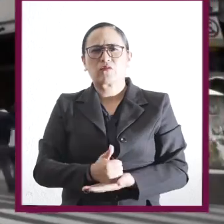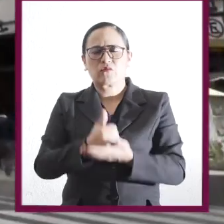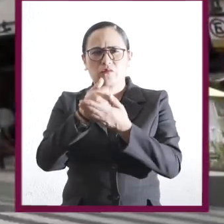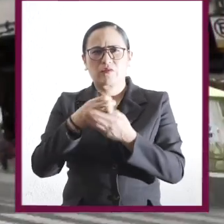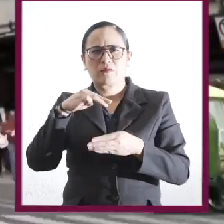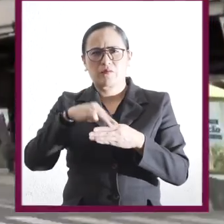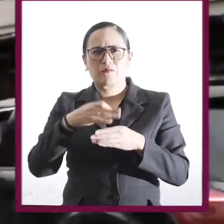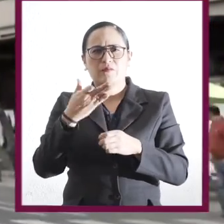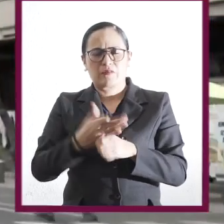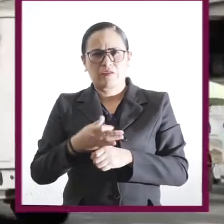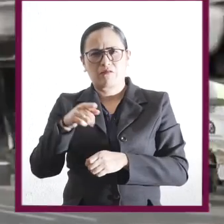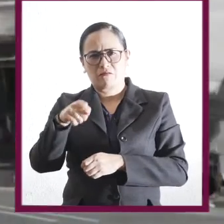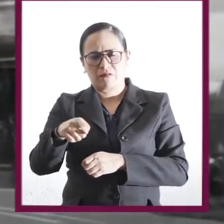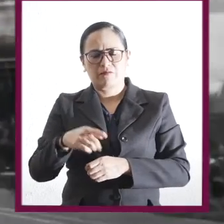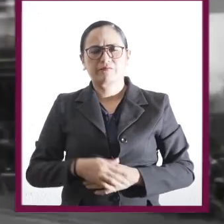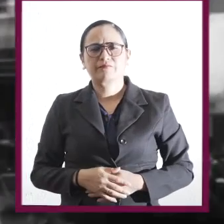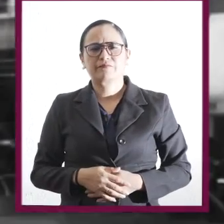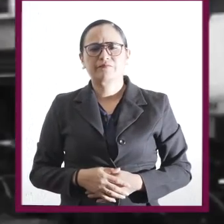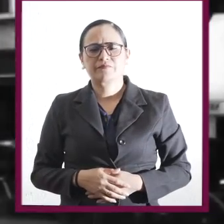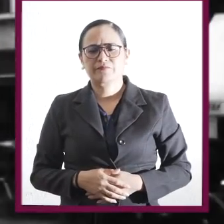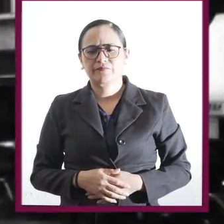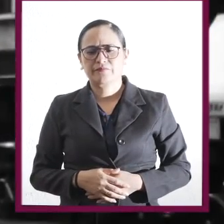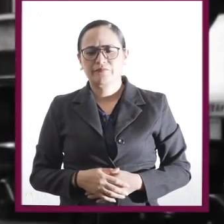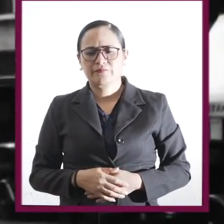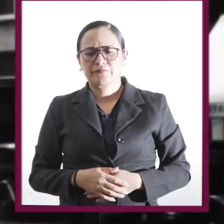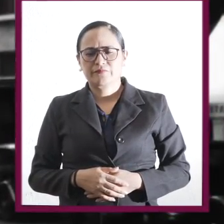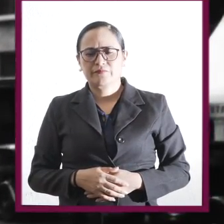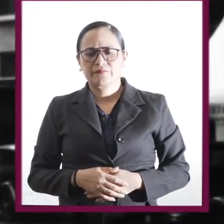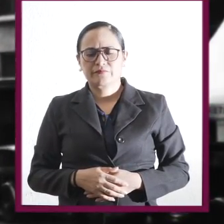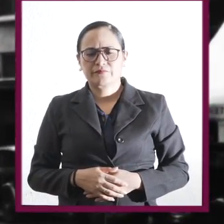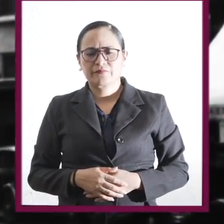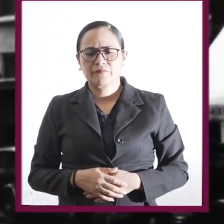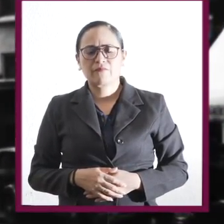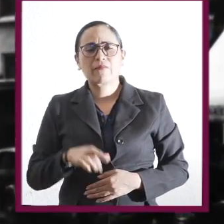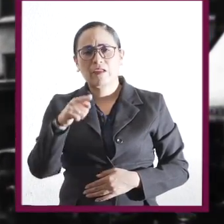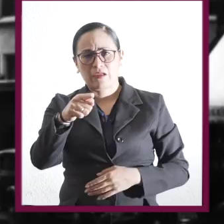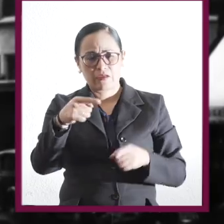ayuntamiento y terminaba en la actual Venustiano Carranza.